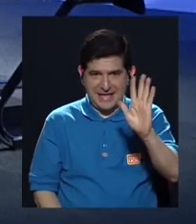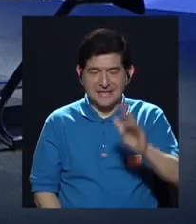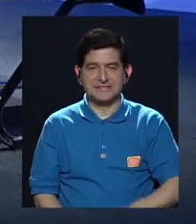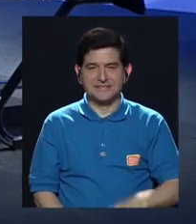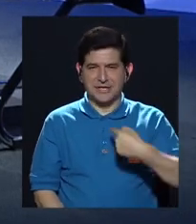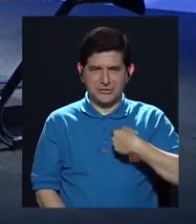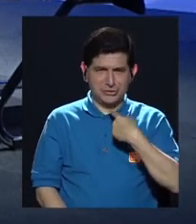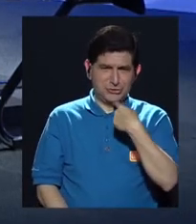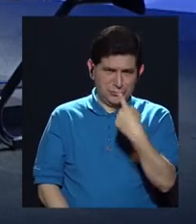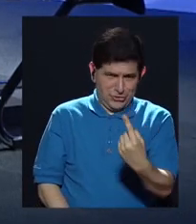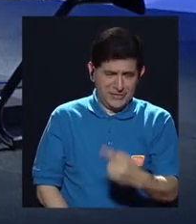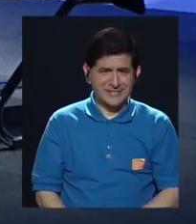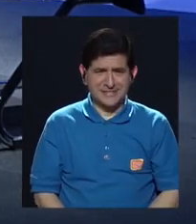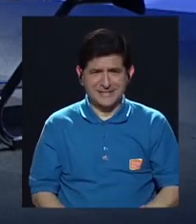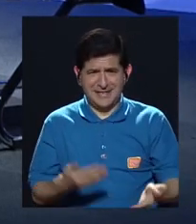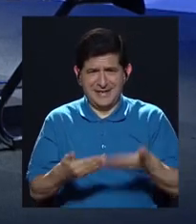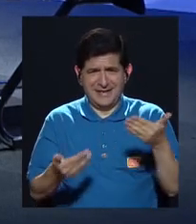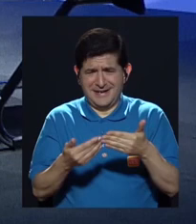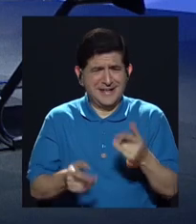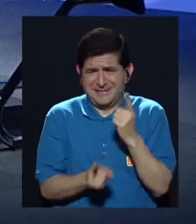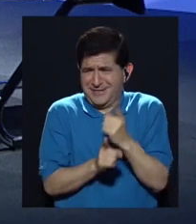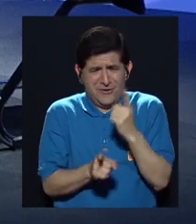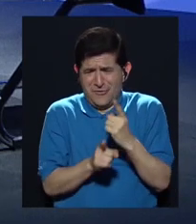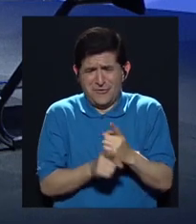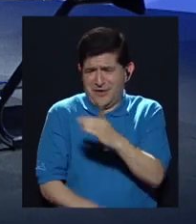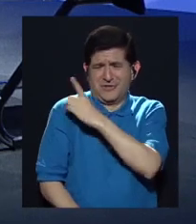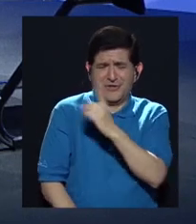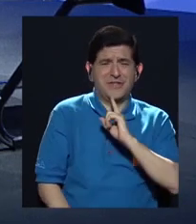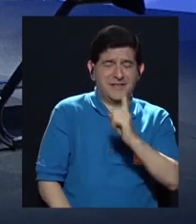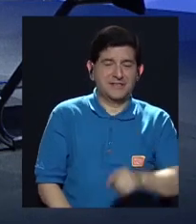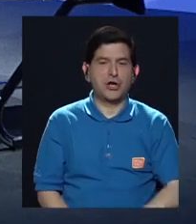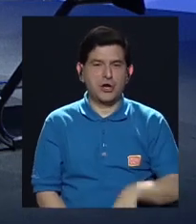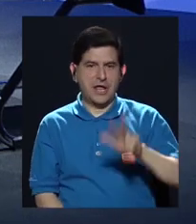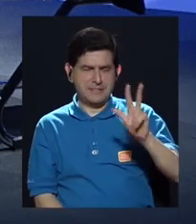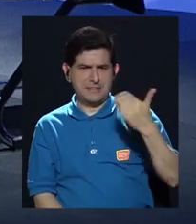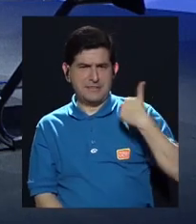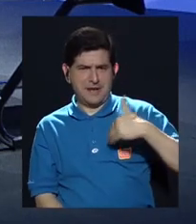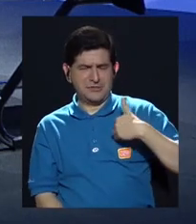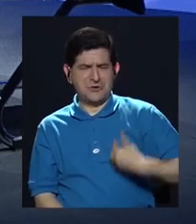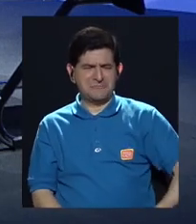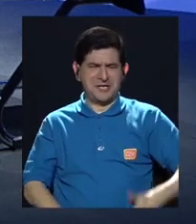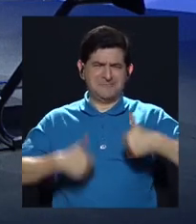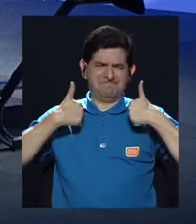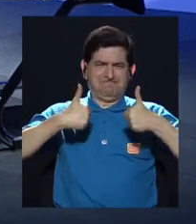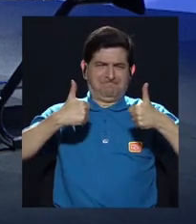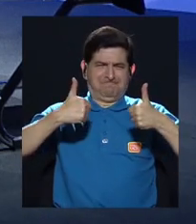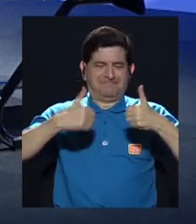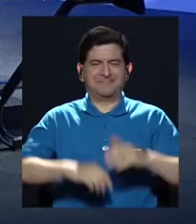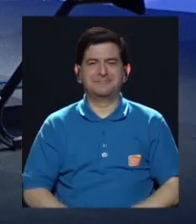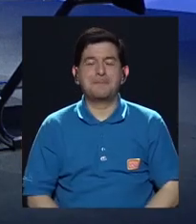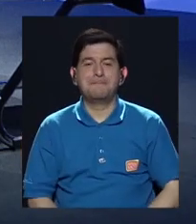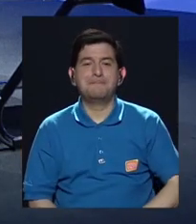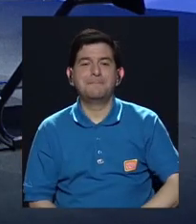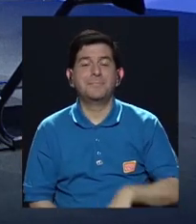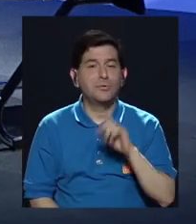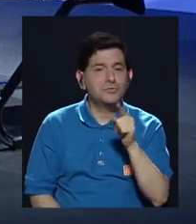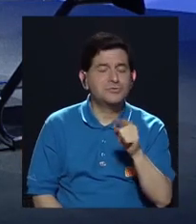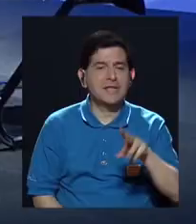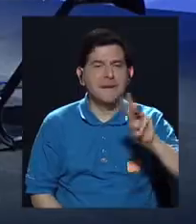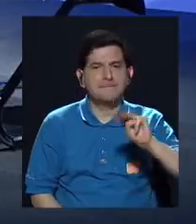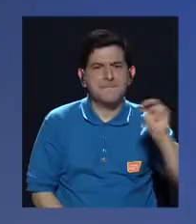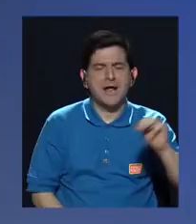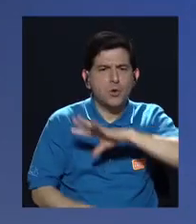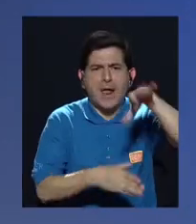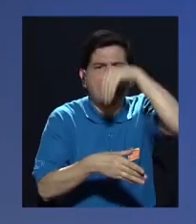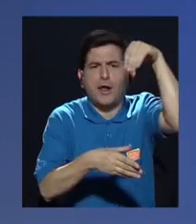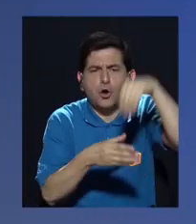Con lo que yo voy a decir, esto es casi obsceno que lo diga el director del canal, con tres hombres muy cargas. Don Manuel, póngame en contexto